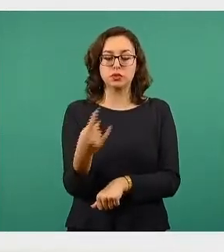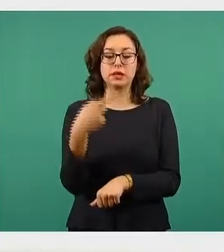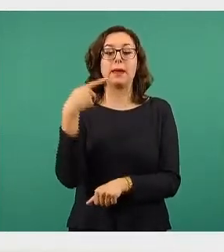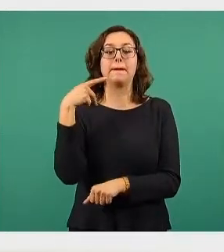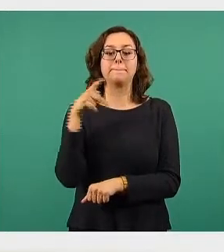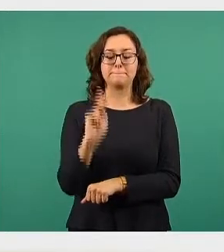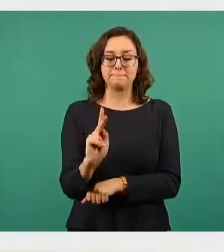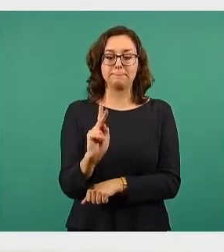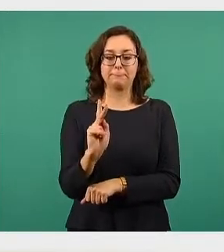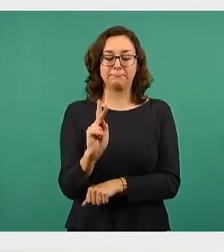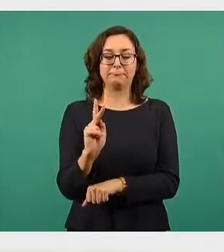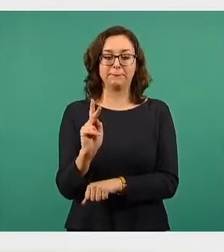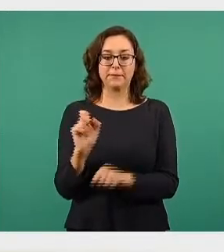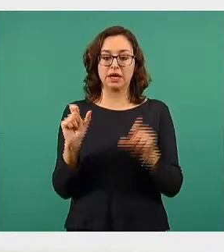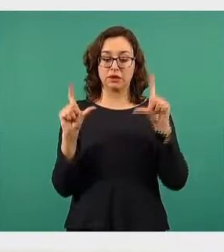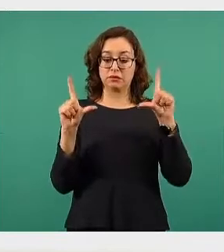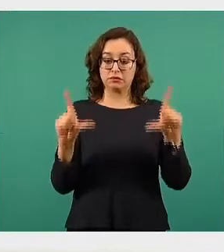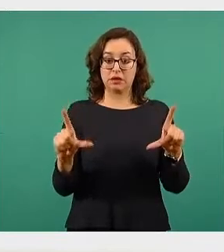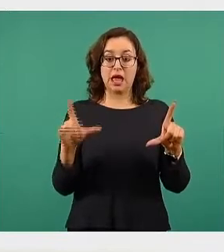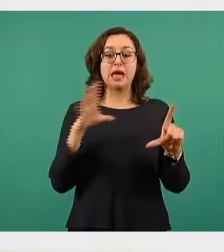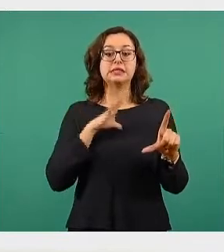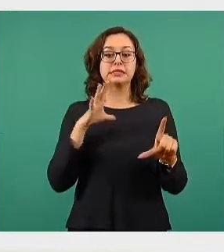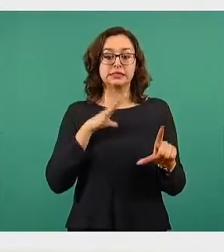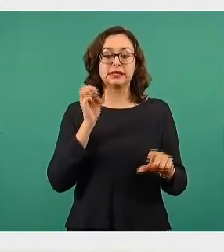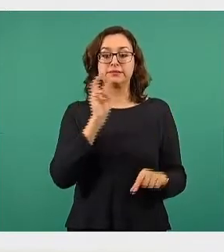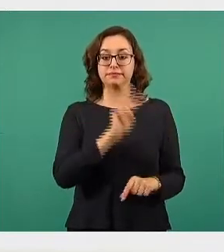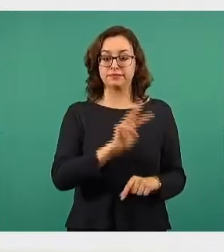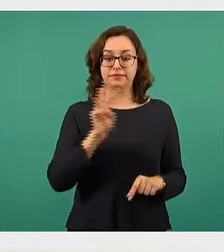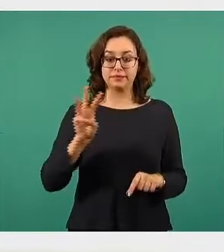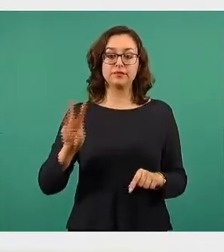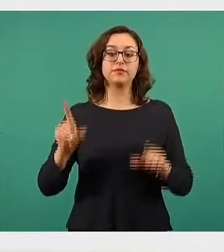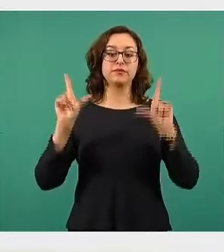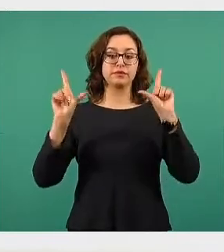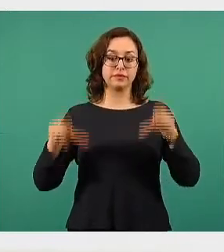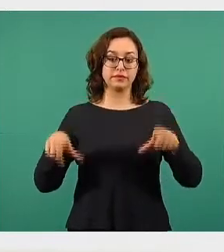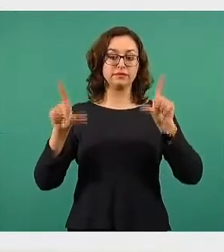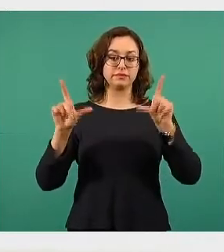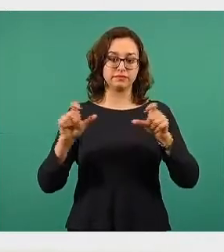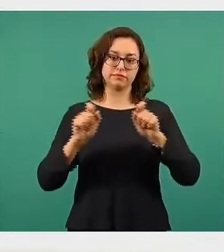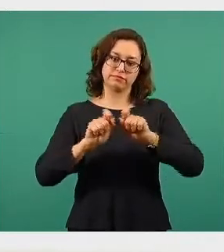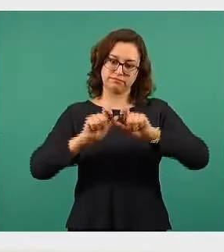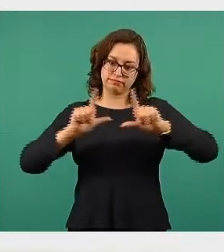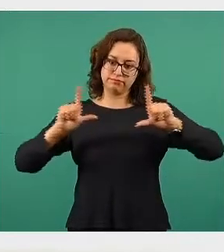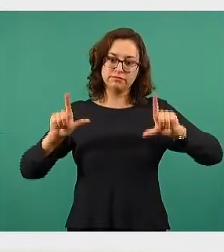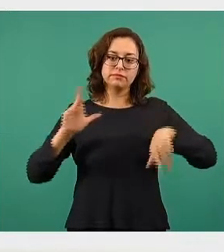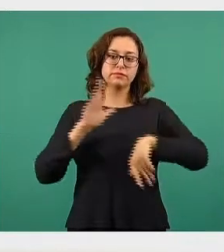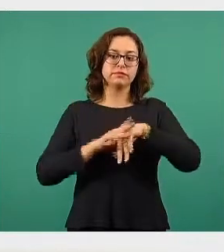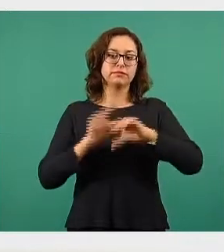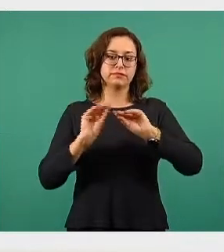pantallas. Este documento, igual que todos, estará a disposición pública en el portal